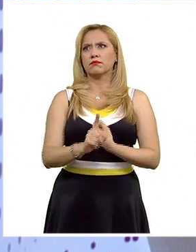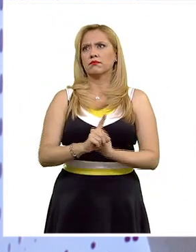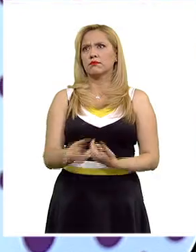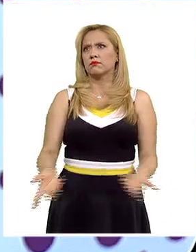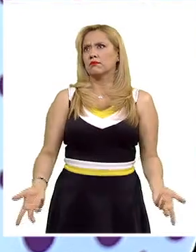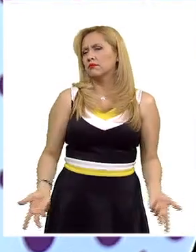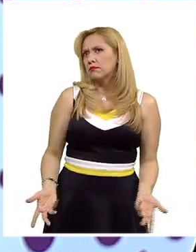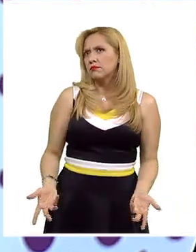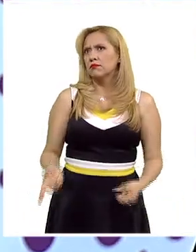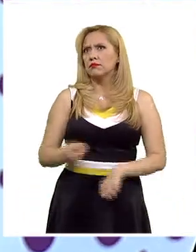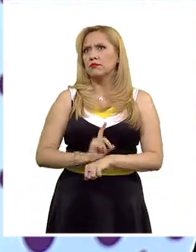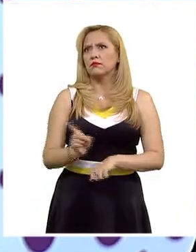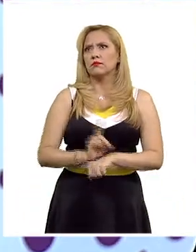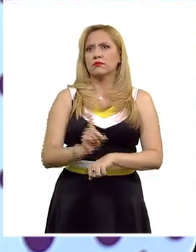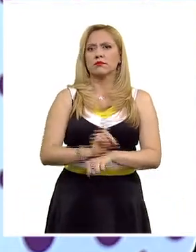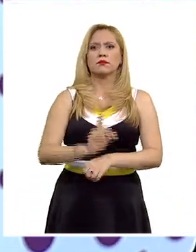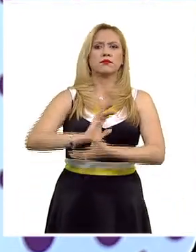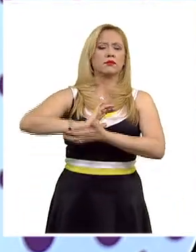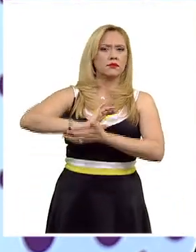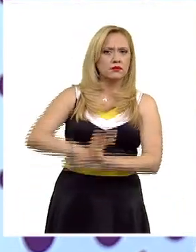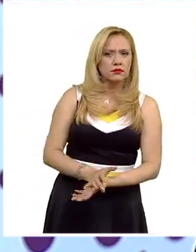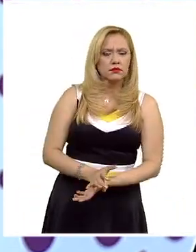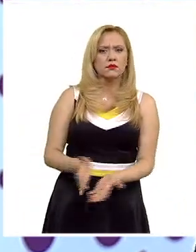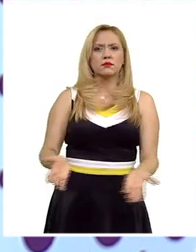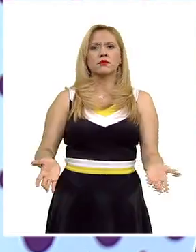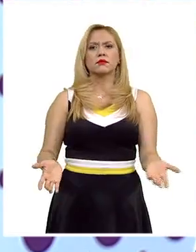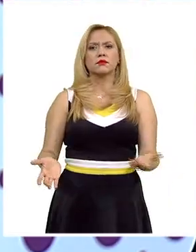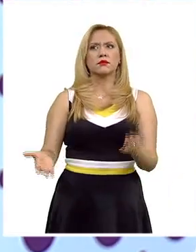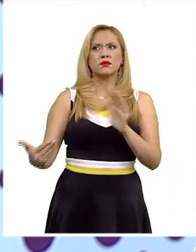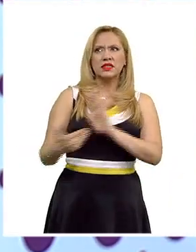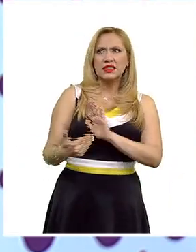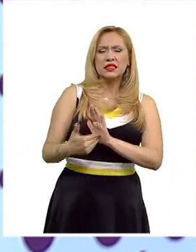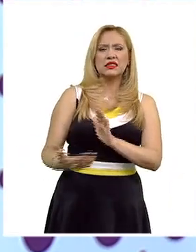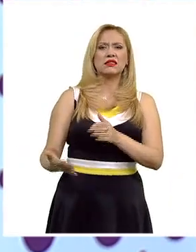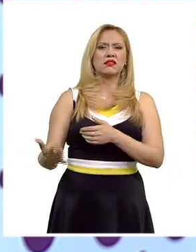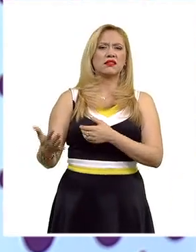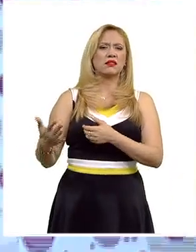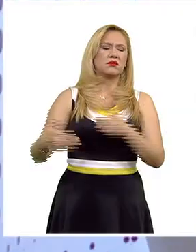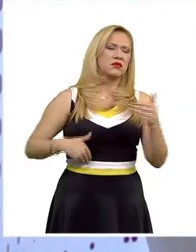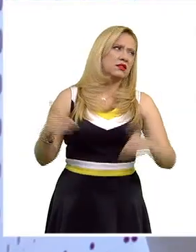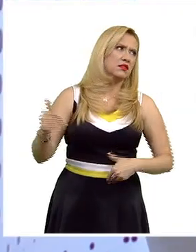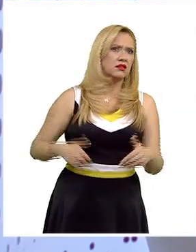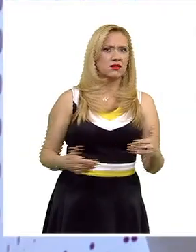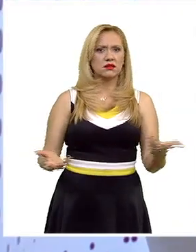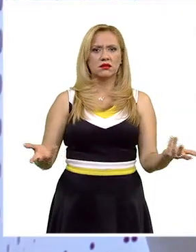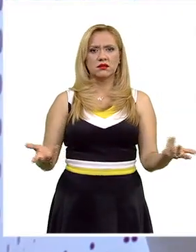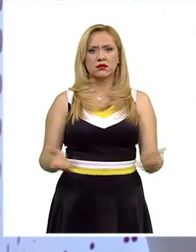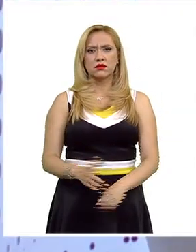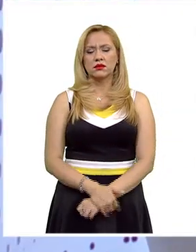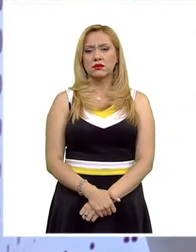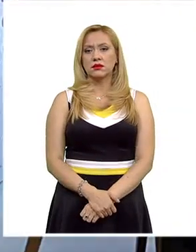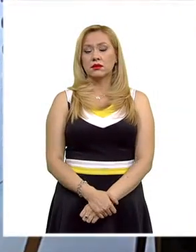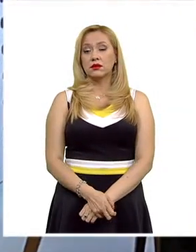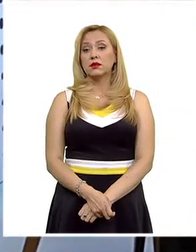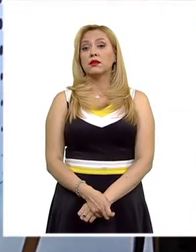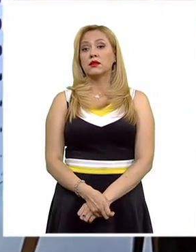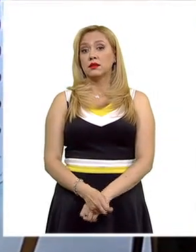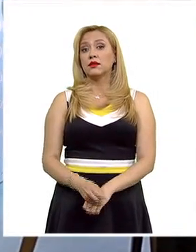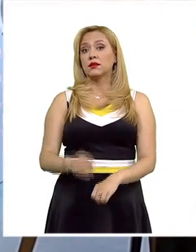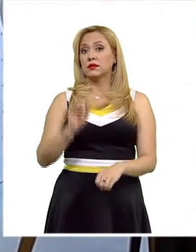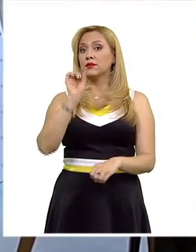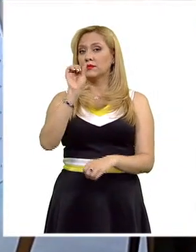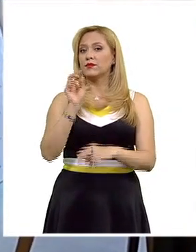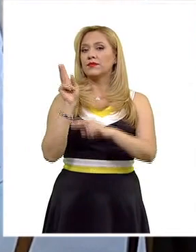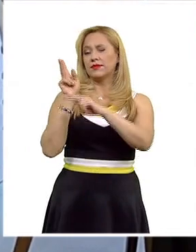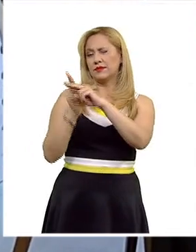ante las vivencias y la discriminación y el acoso y el hostigamiento sexual. Claro. Creo que están tocando un tema muy relevante con el que